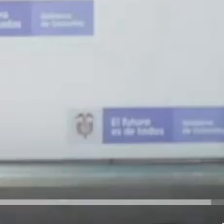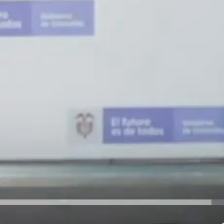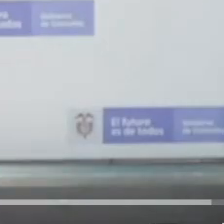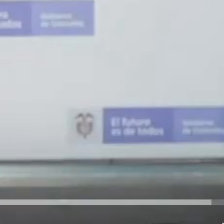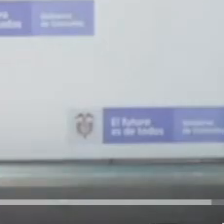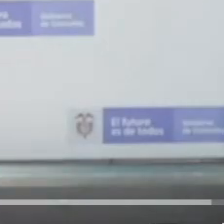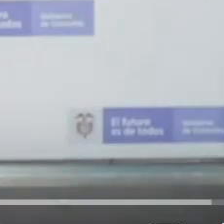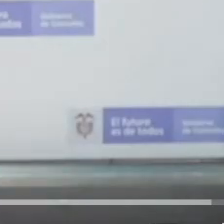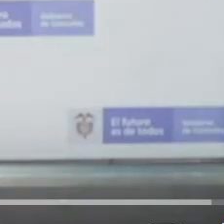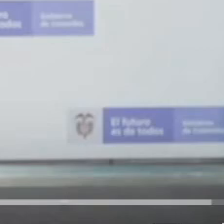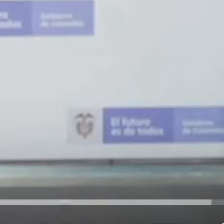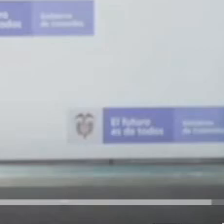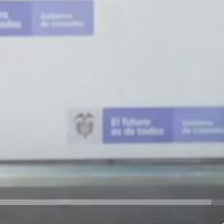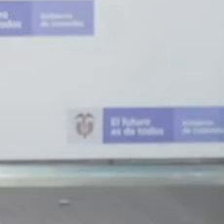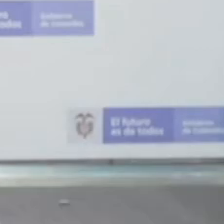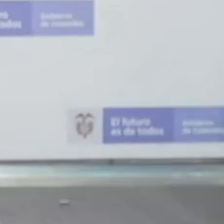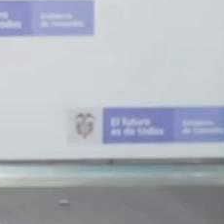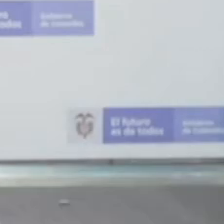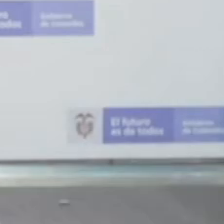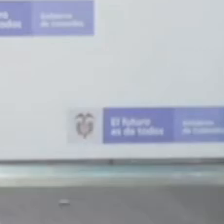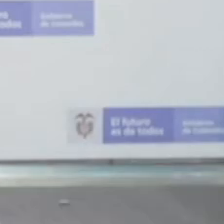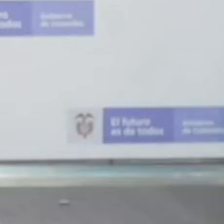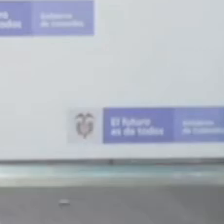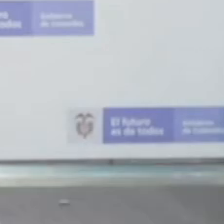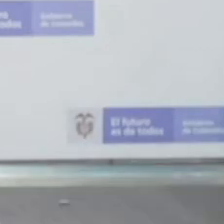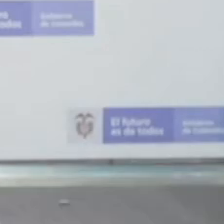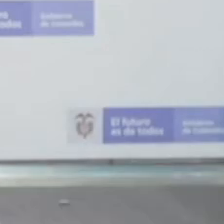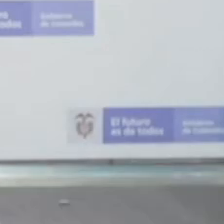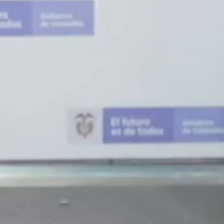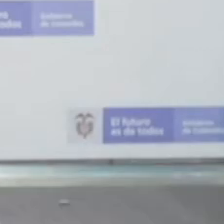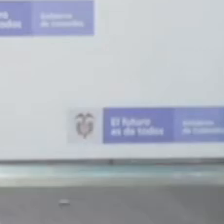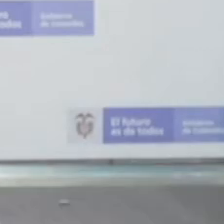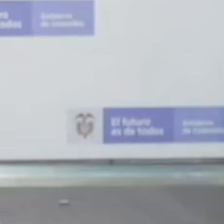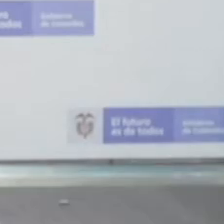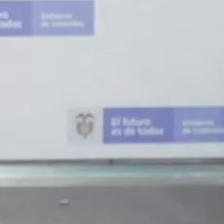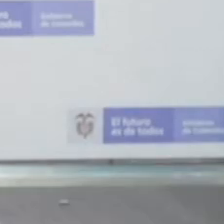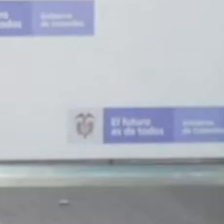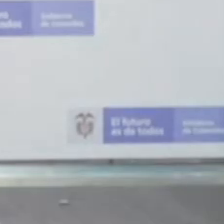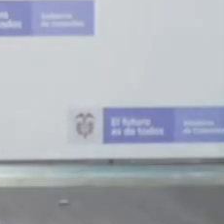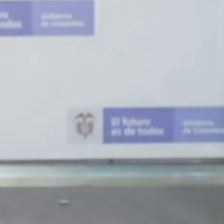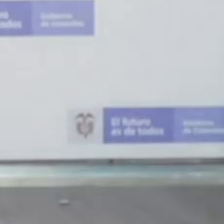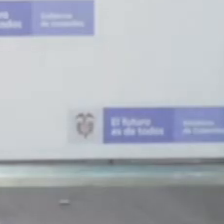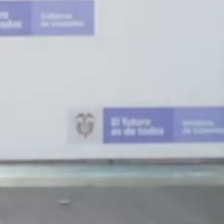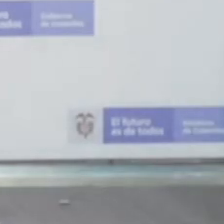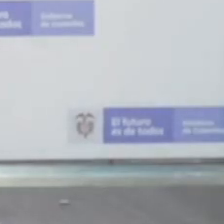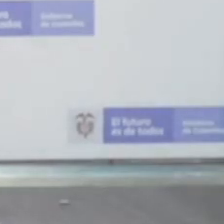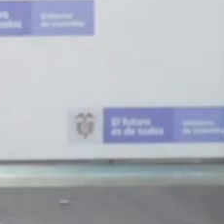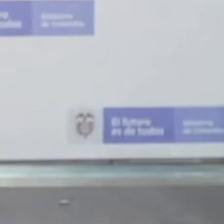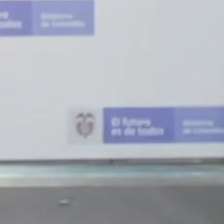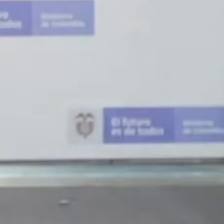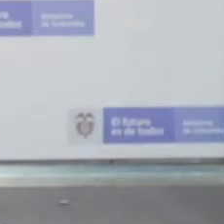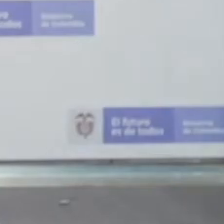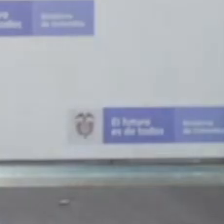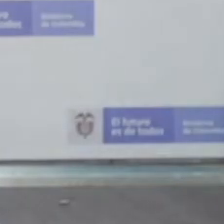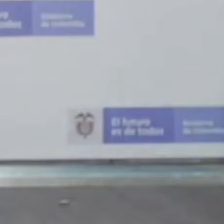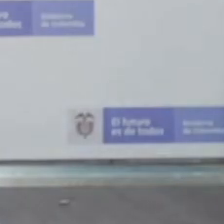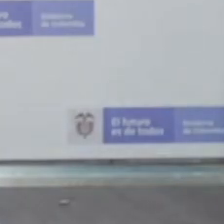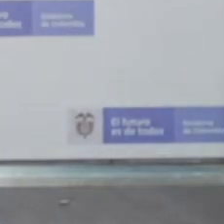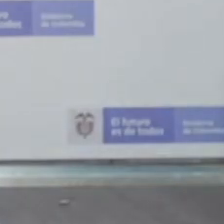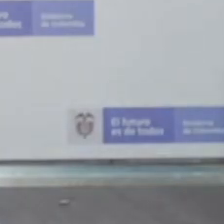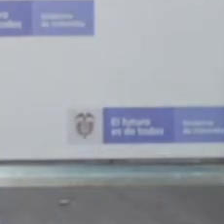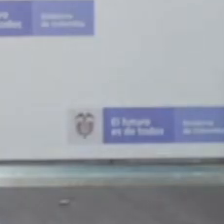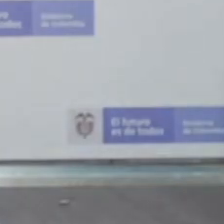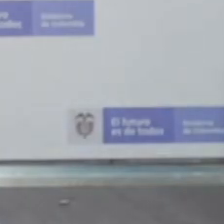al director de planeación nacional al doctor luis alberto rodríguez al viceministro de hacienda juan alberto londoño quienes desde el salón conferencias de la casa de nariño